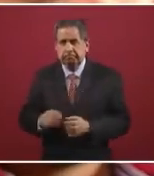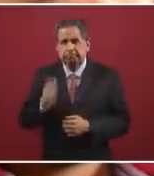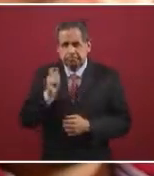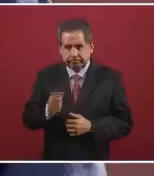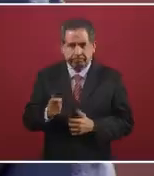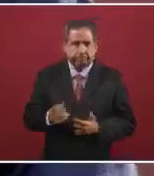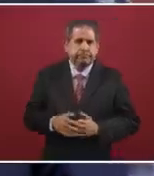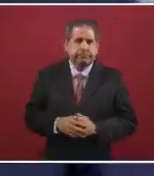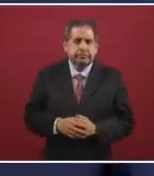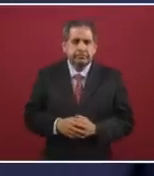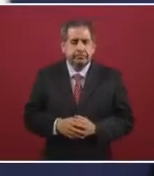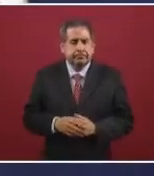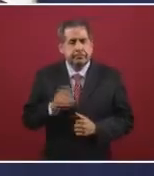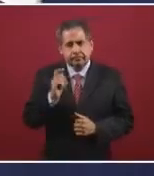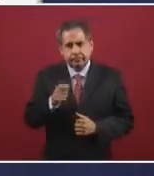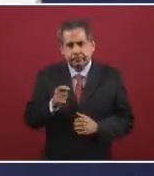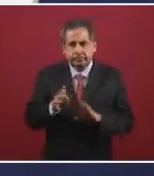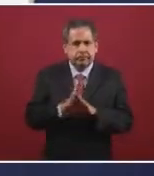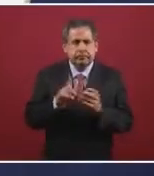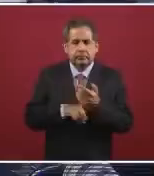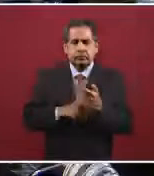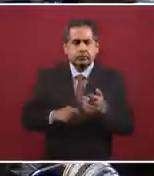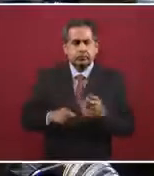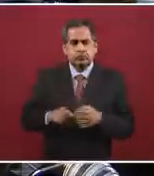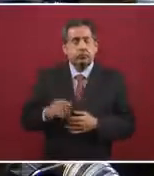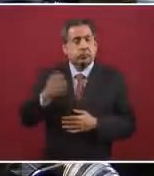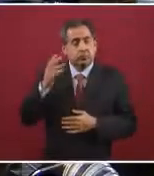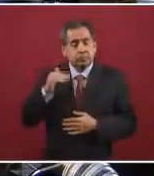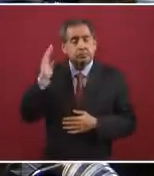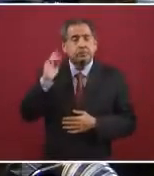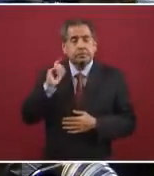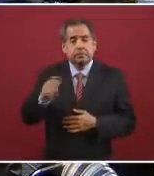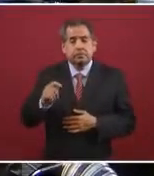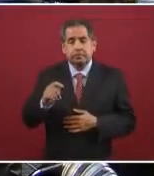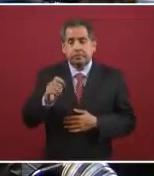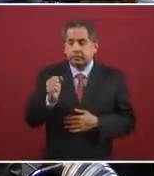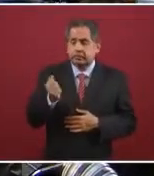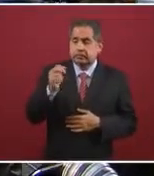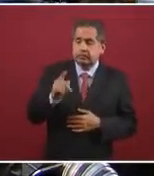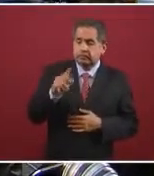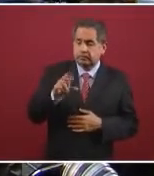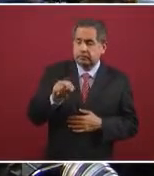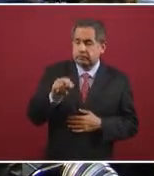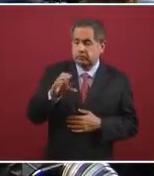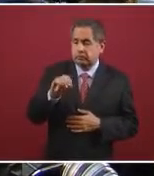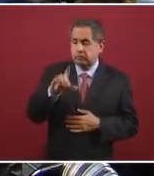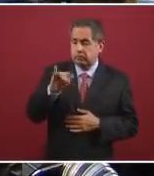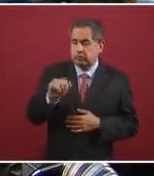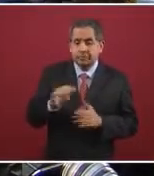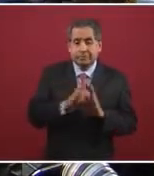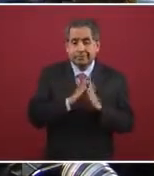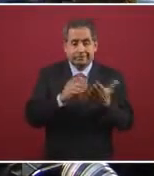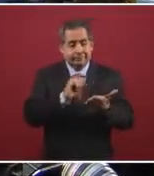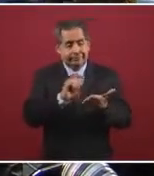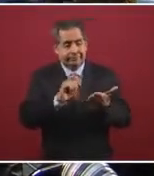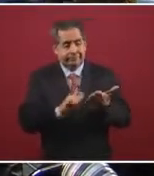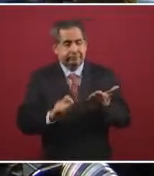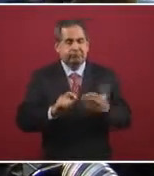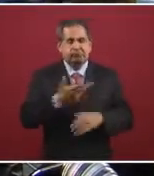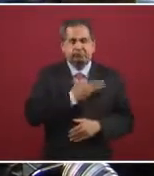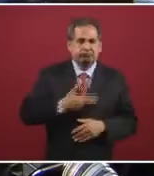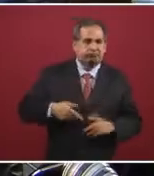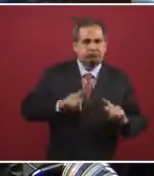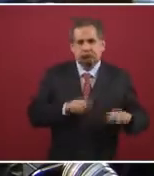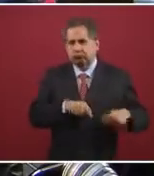Precisamente allá escribió en San Pedro de las Colonias el libro La sucesión